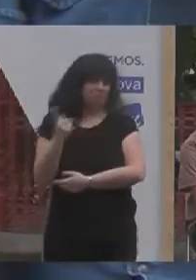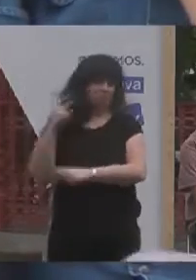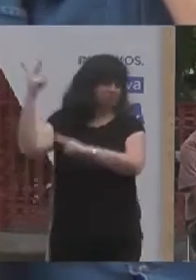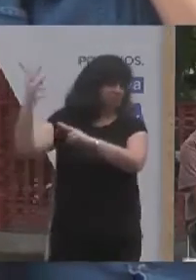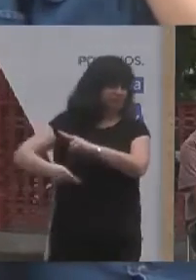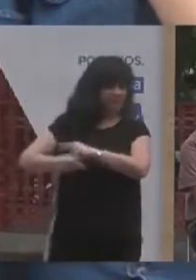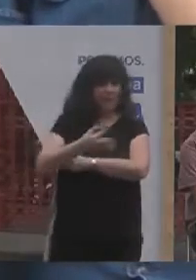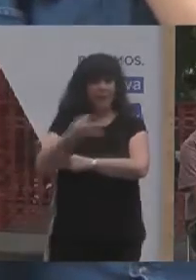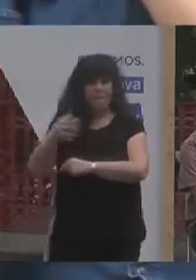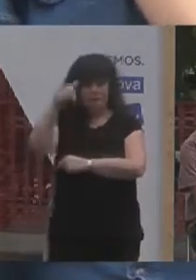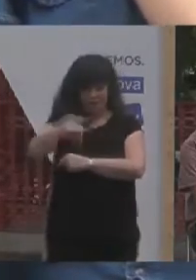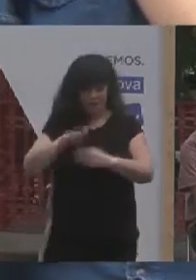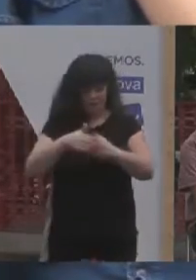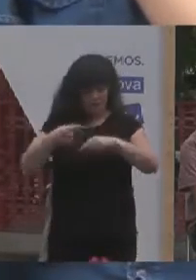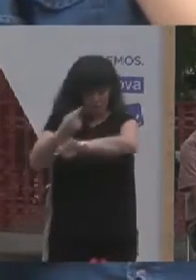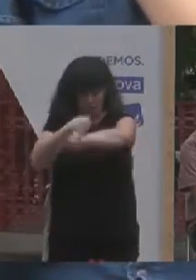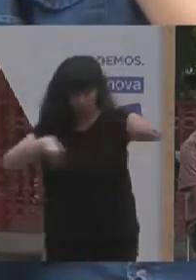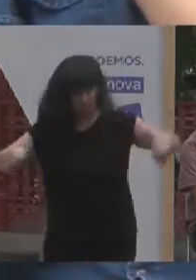portas giratorias na provincia.